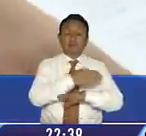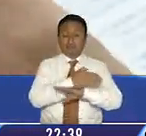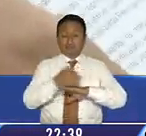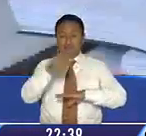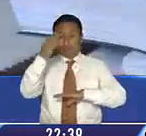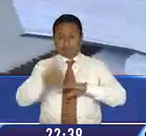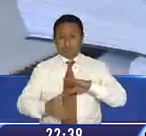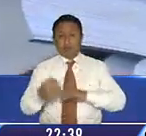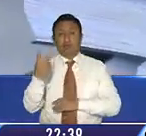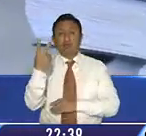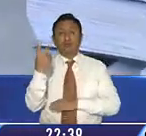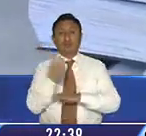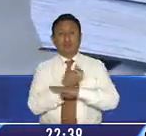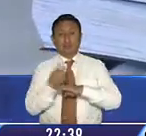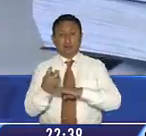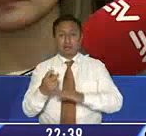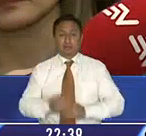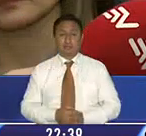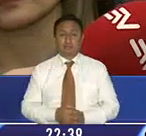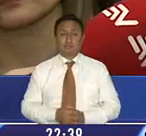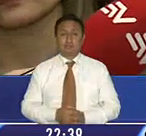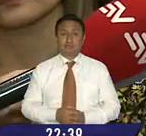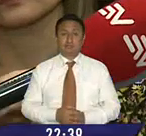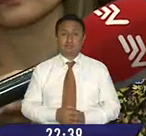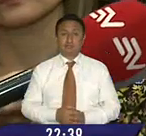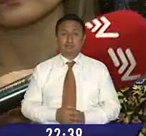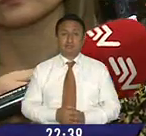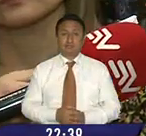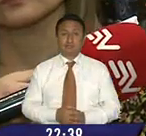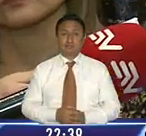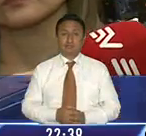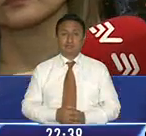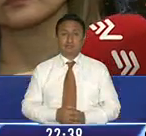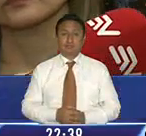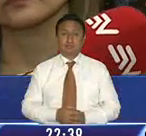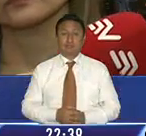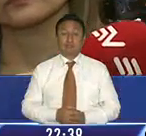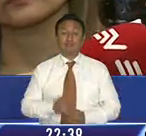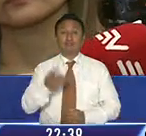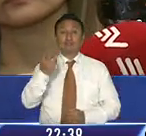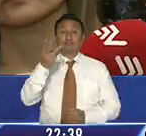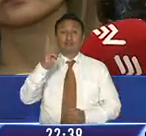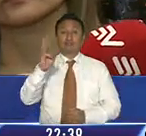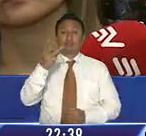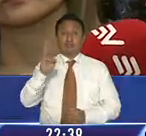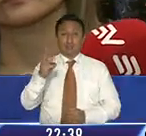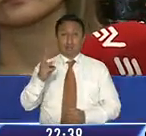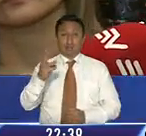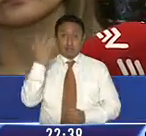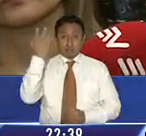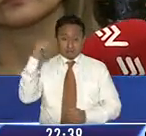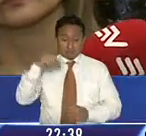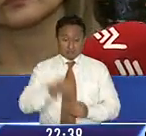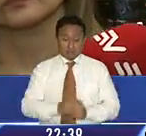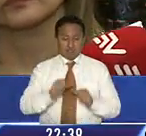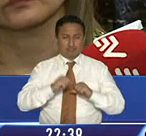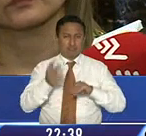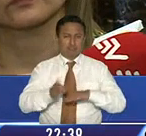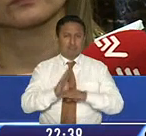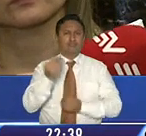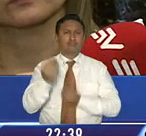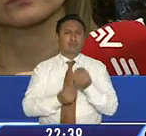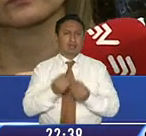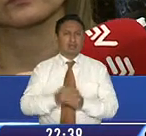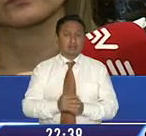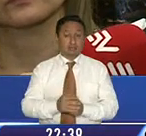12 semanas, según las observaciones presidenciales. Una vez se verifique el día 16 cuál ha sido la posición de la Asamblea Nacional